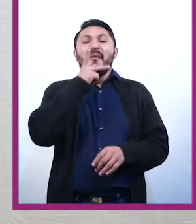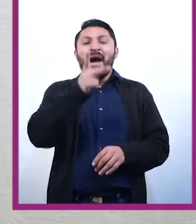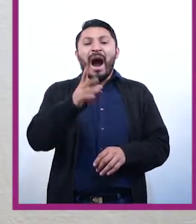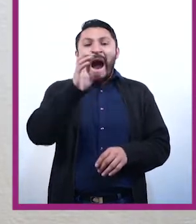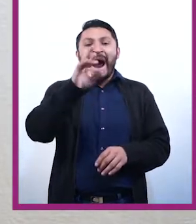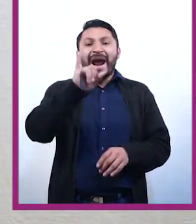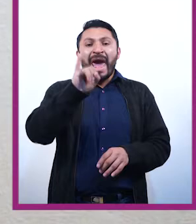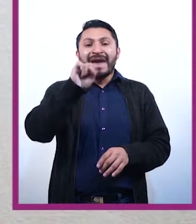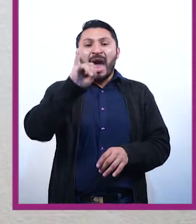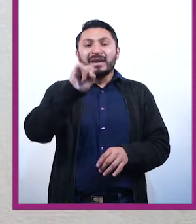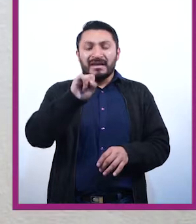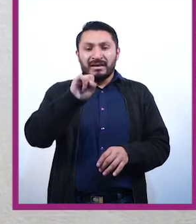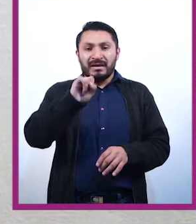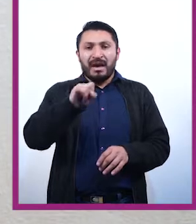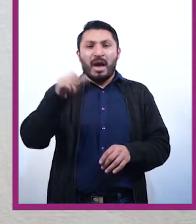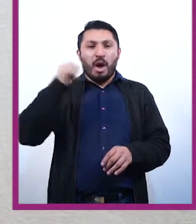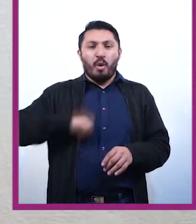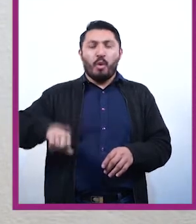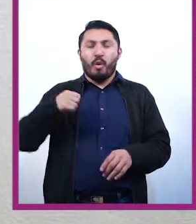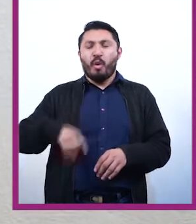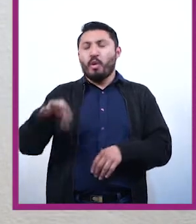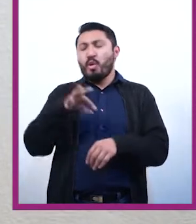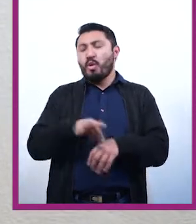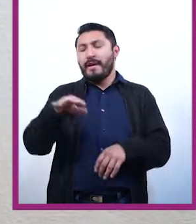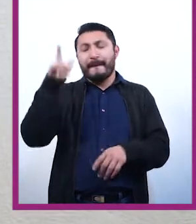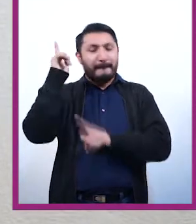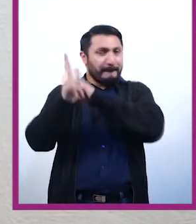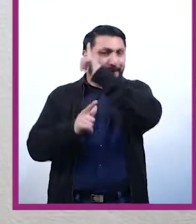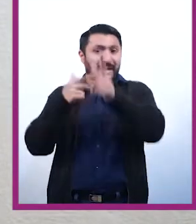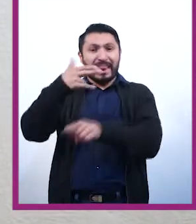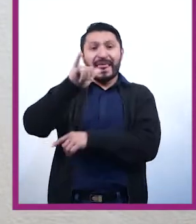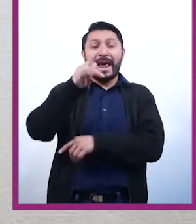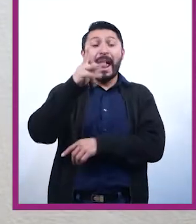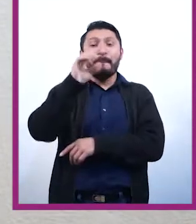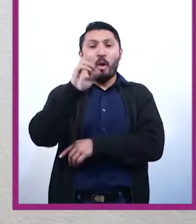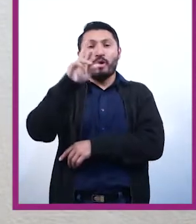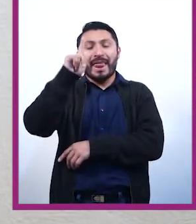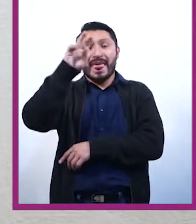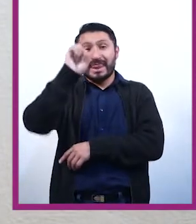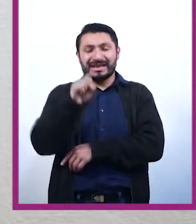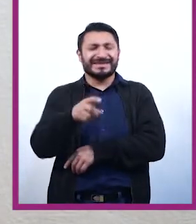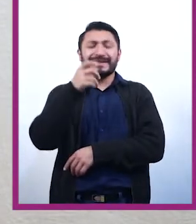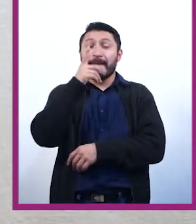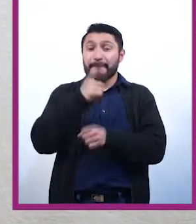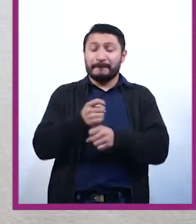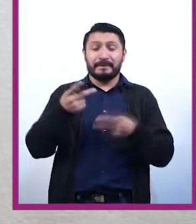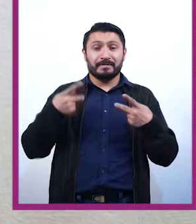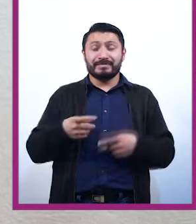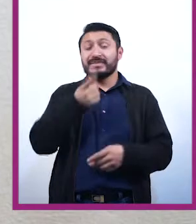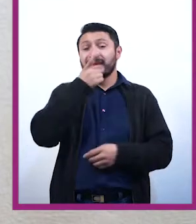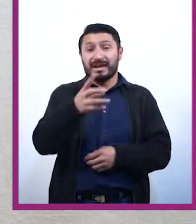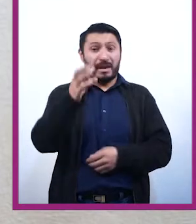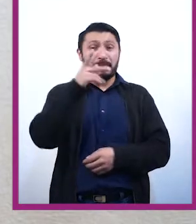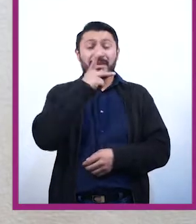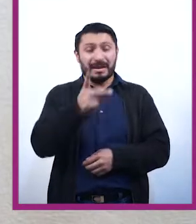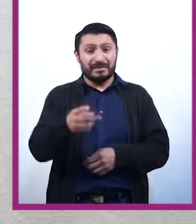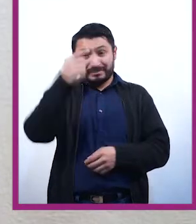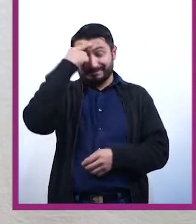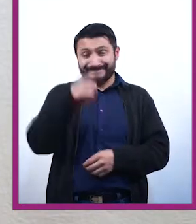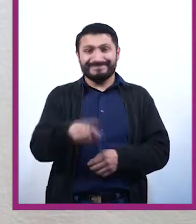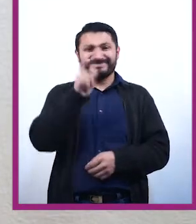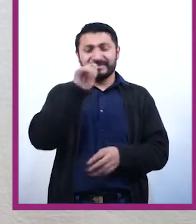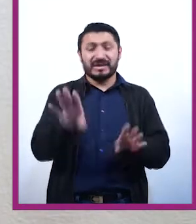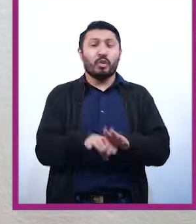miedo. Esa palabra es crisis. El antiguo médico griego Hipócrates fue el primero que utilizó este término para